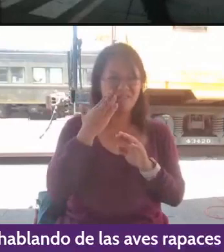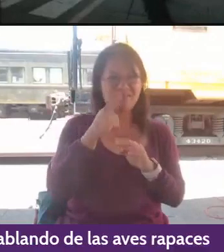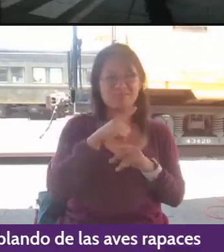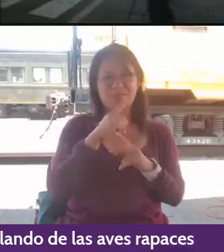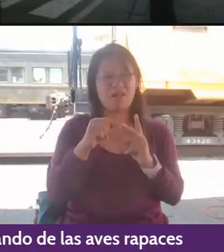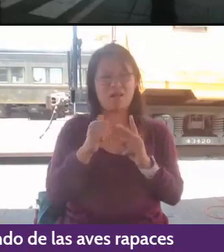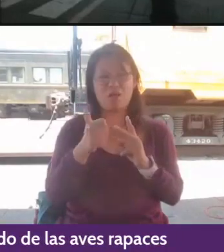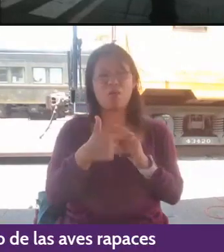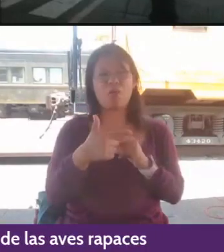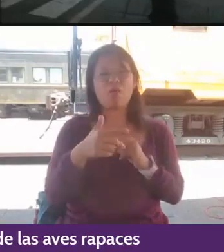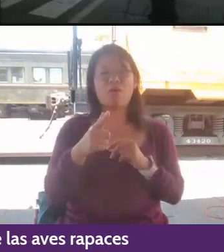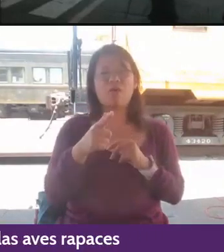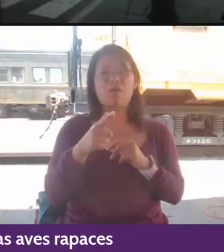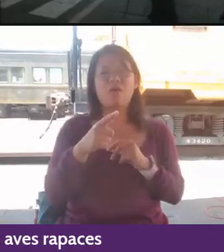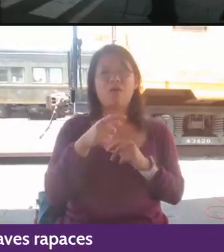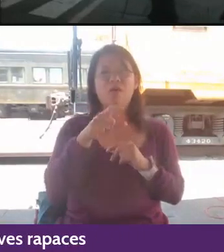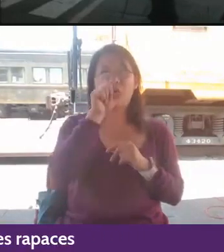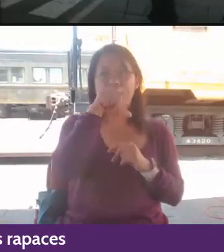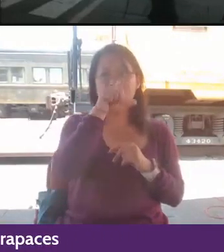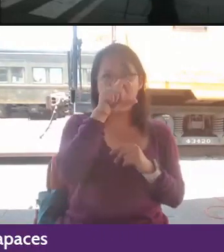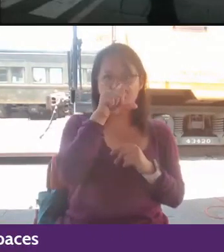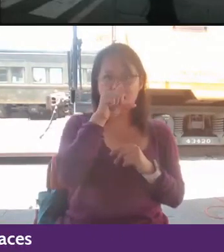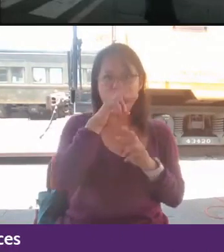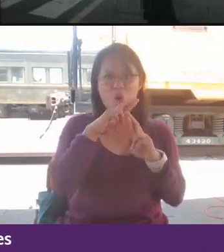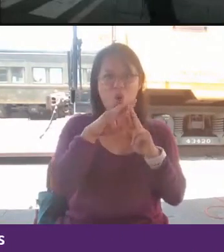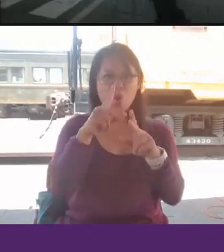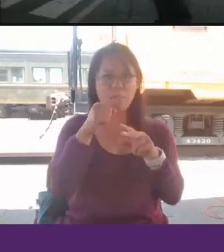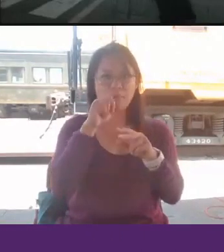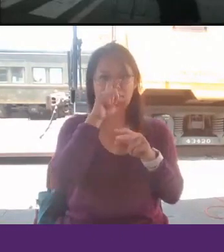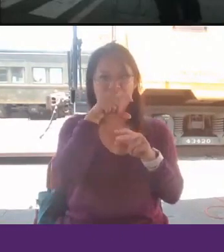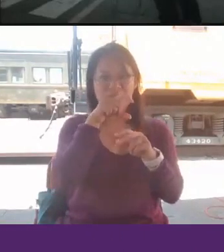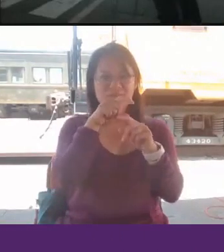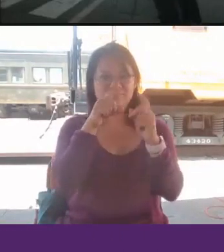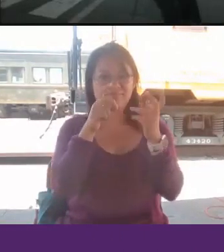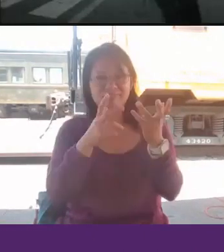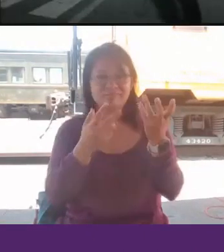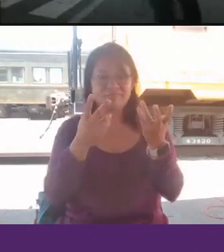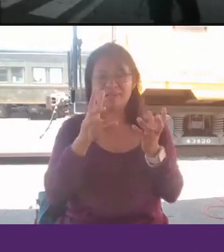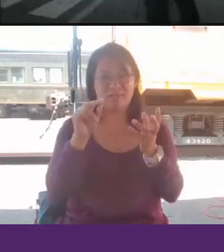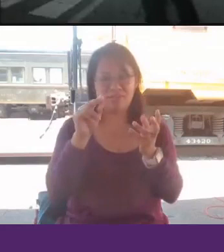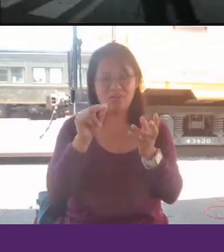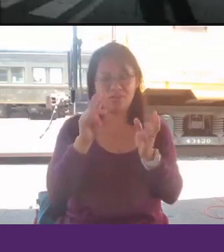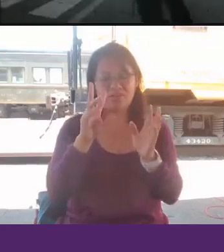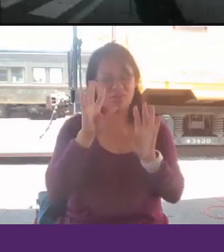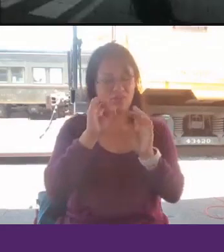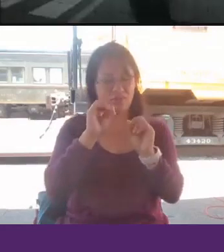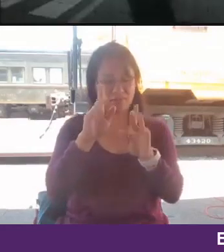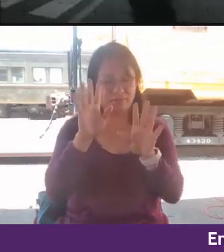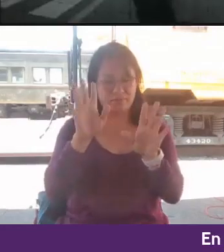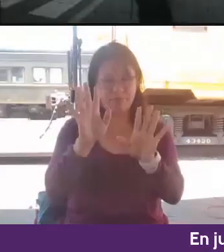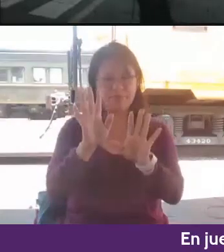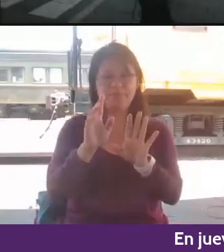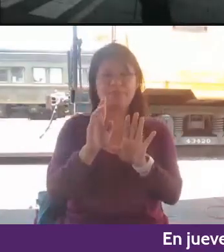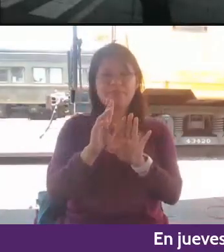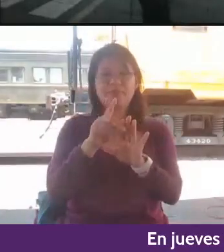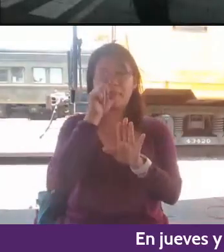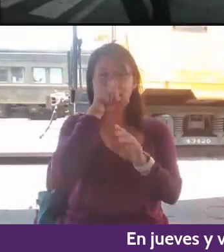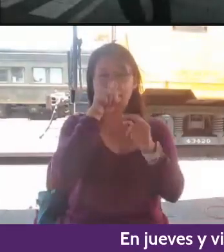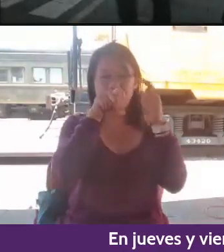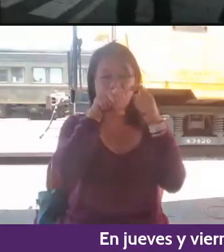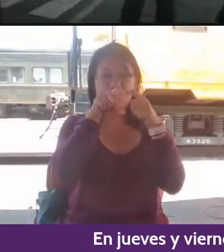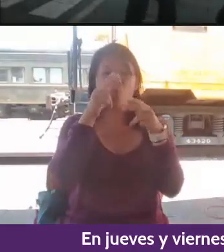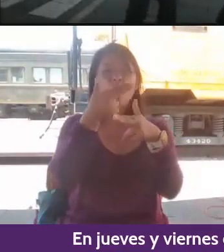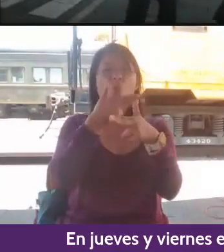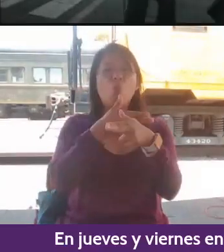arrancan el pico, las plumas y las garras, no sé si lo has escuchado, no. Ok, no va por ahí, qué bueno. Entonces, ¿qué pasa si se te rompe el pico? El pico es una estructura de